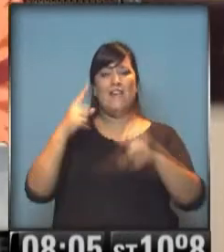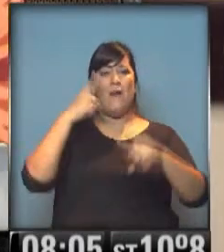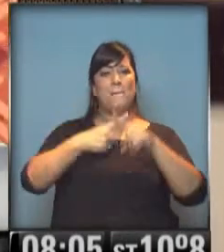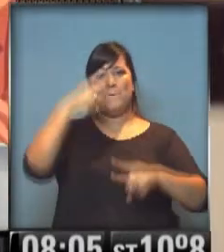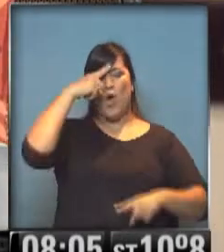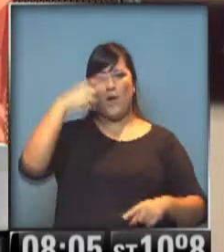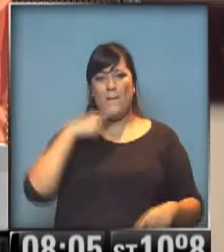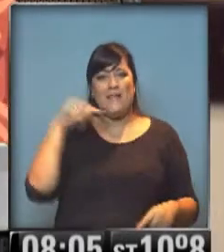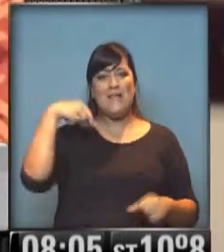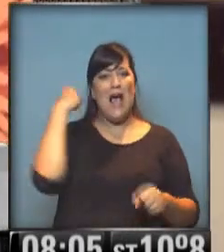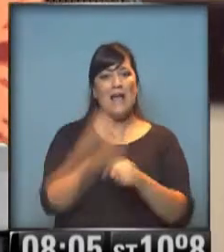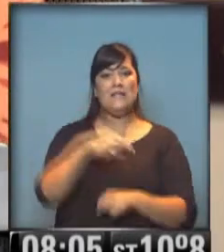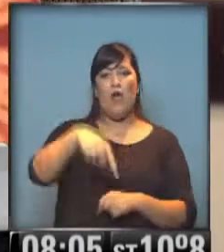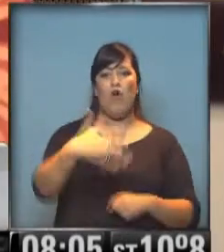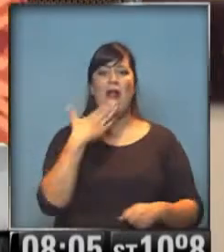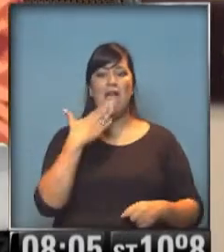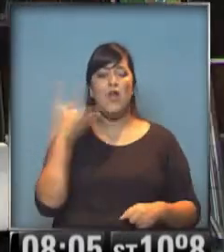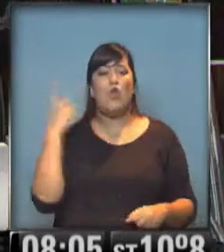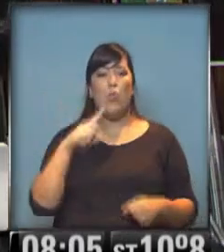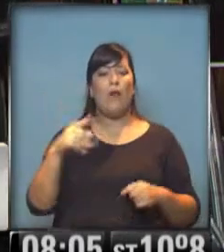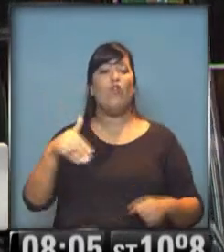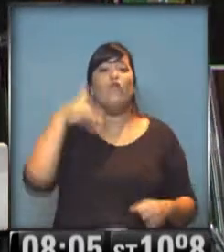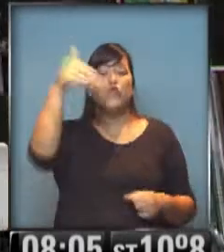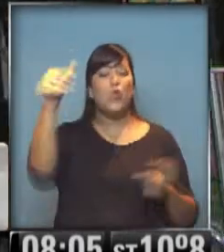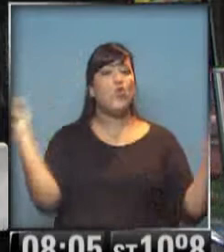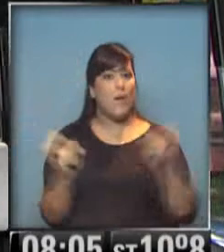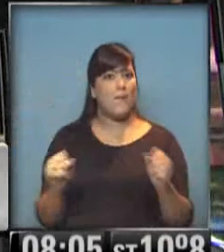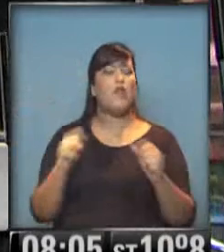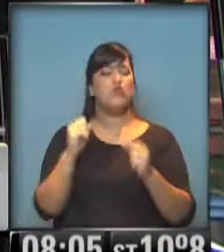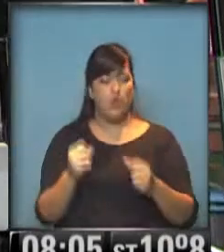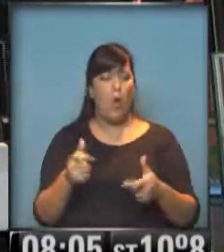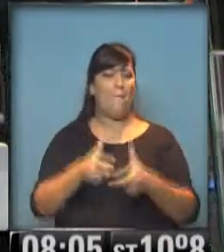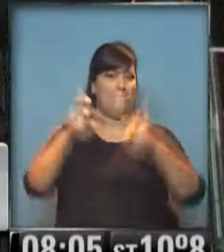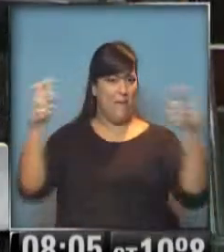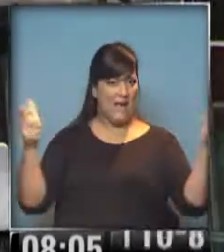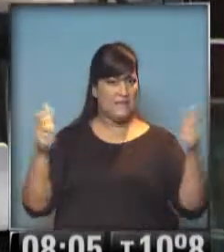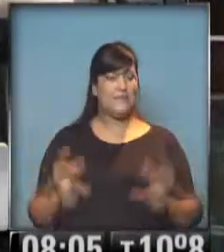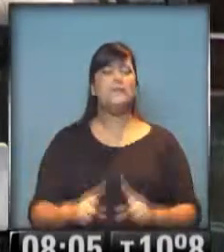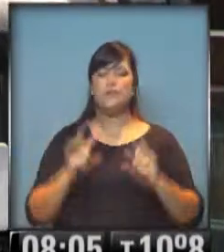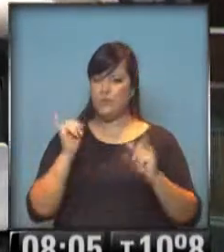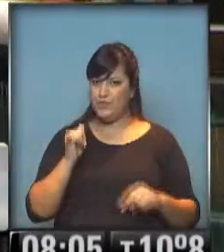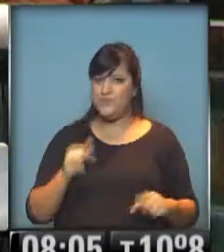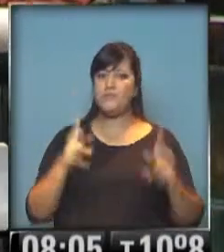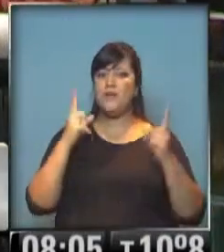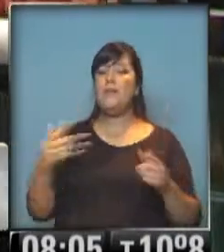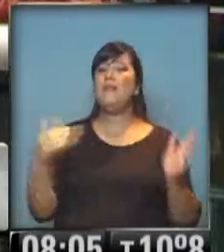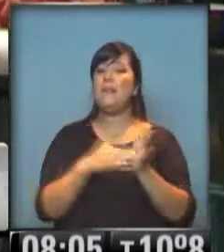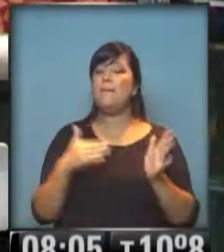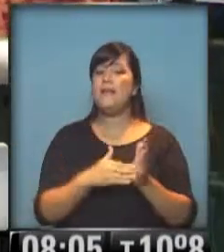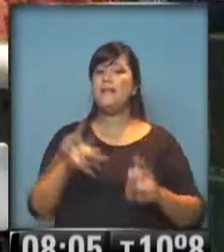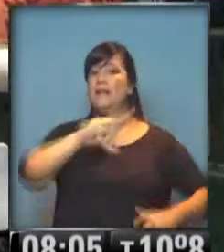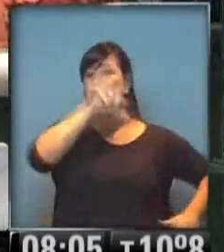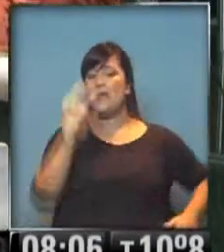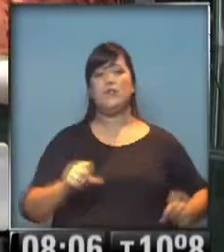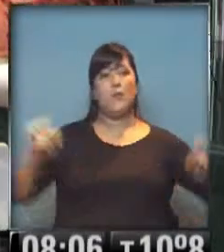ahora por ahora en abril claro está eso y además según la zona del país también son las